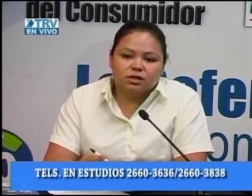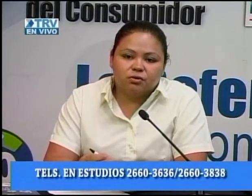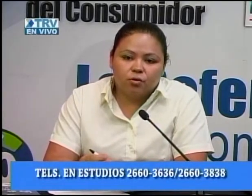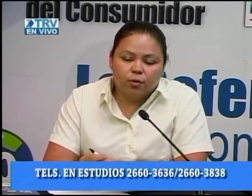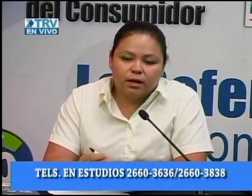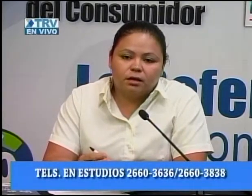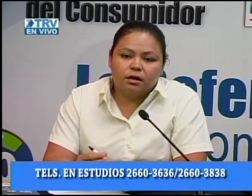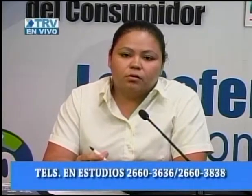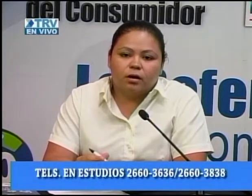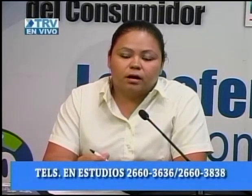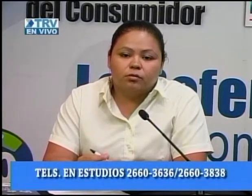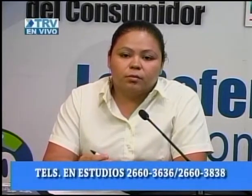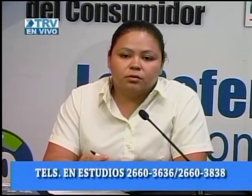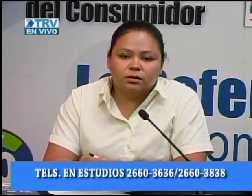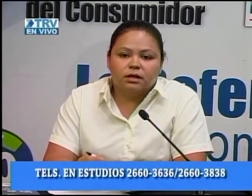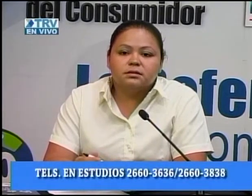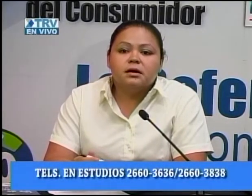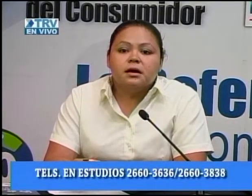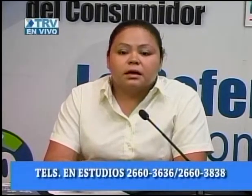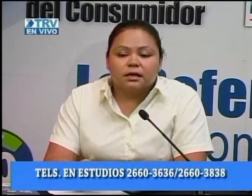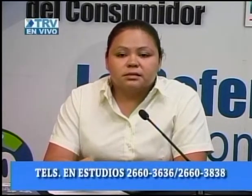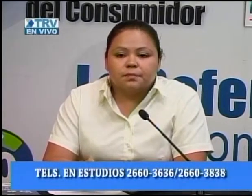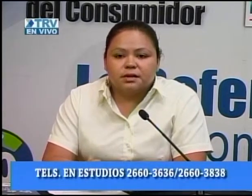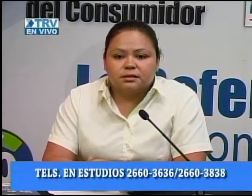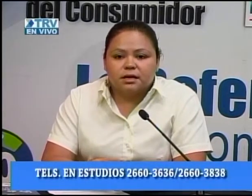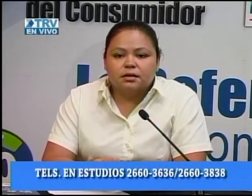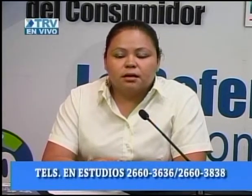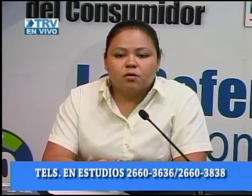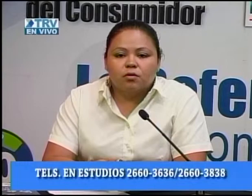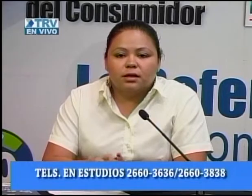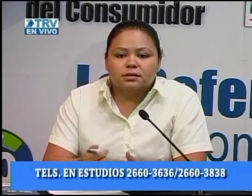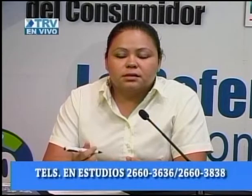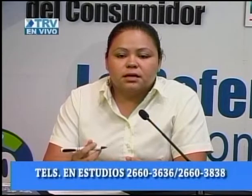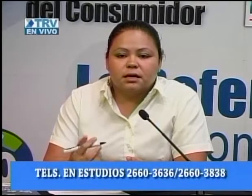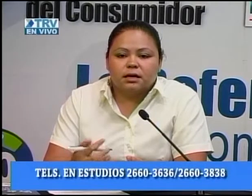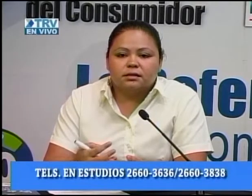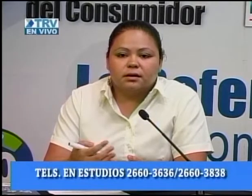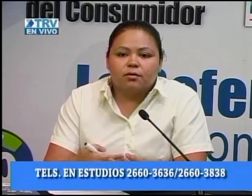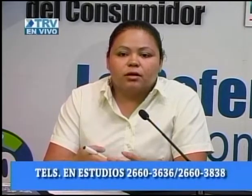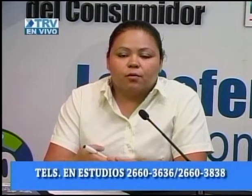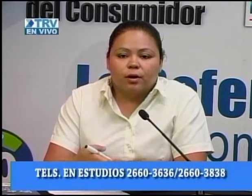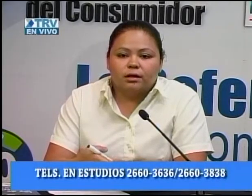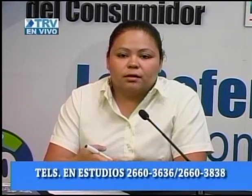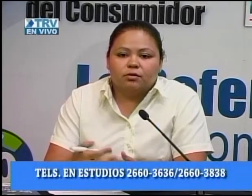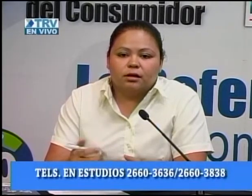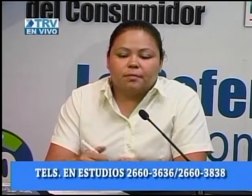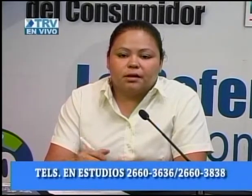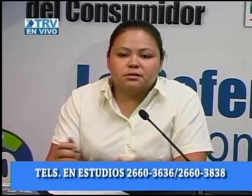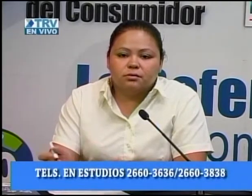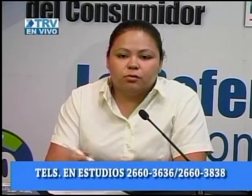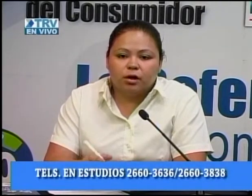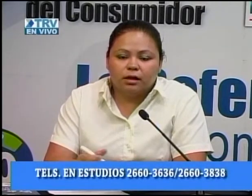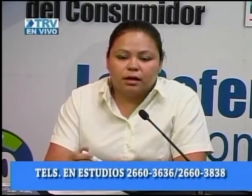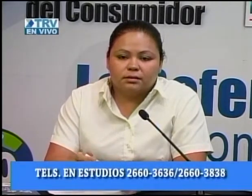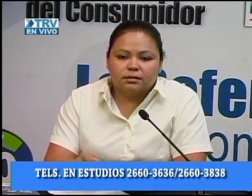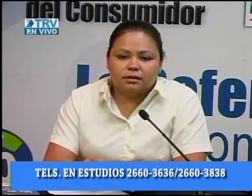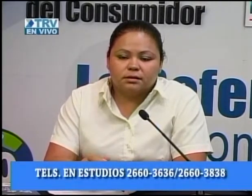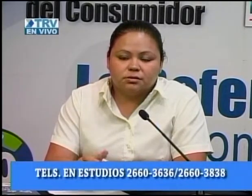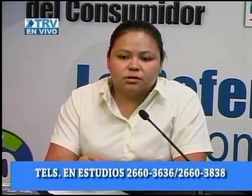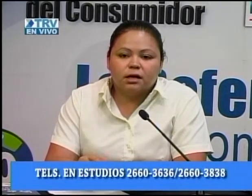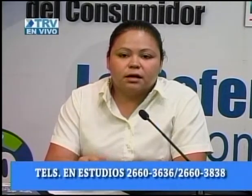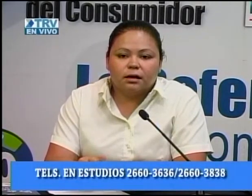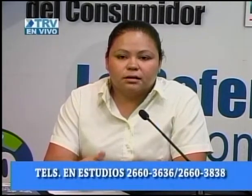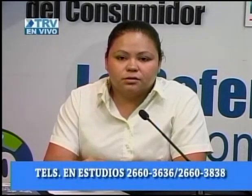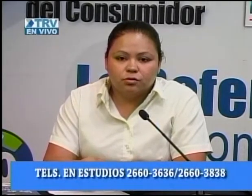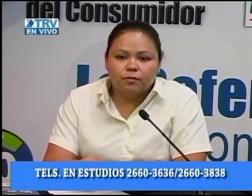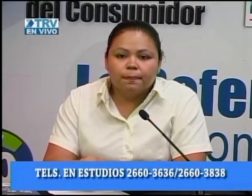kilómetro 140, local número 3, que se presente con ese estado de cuenta donde le aparecen todas las